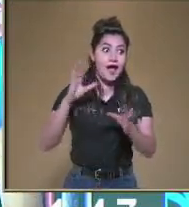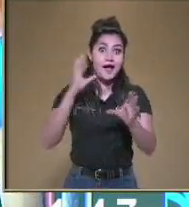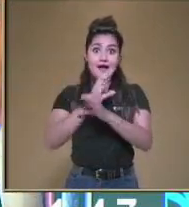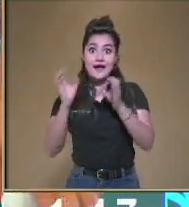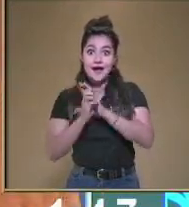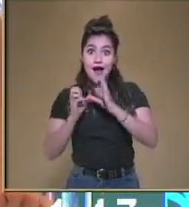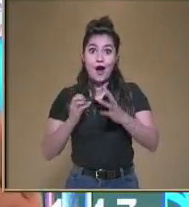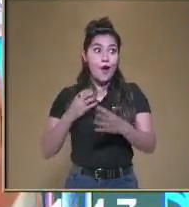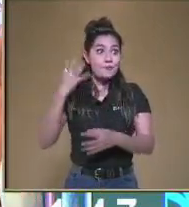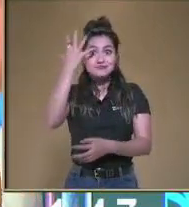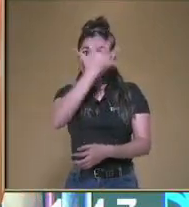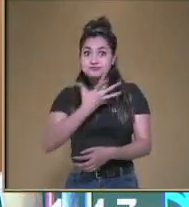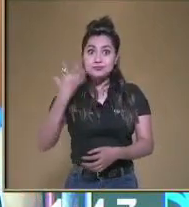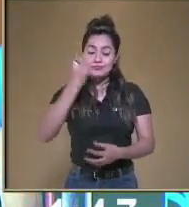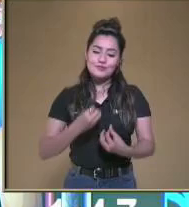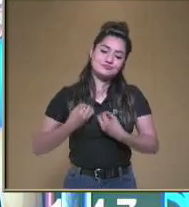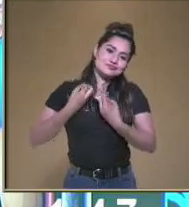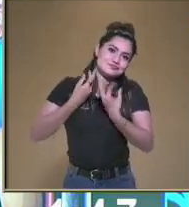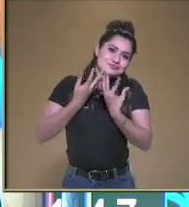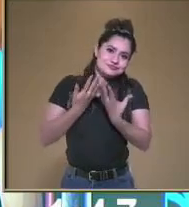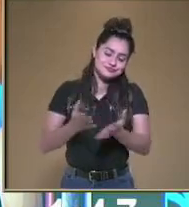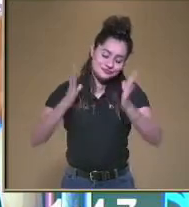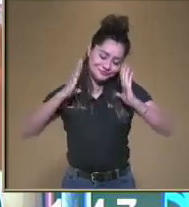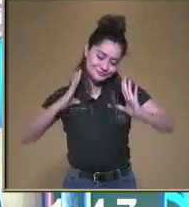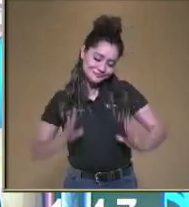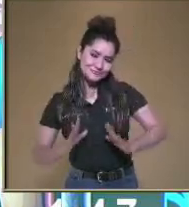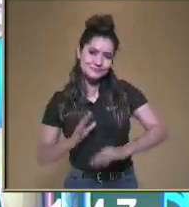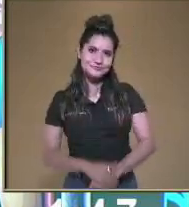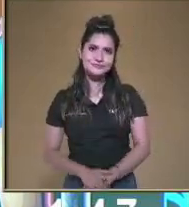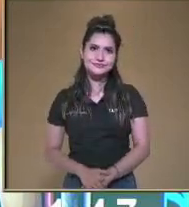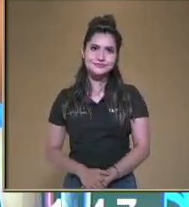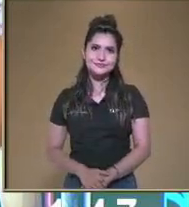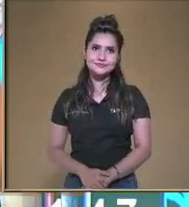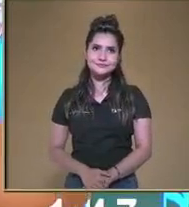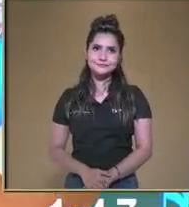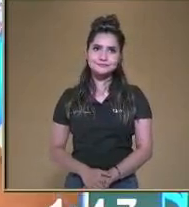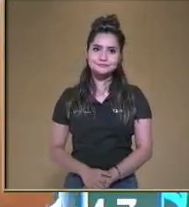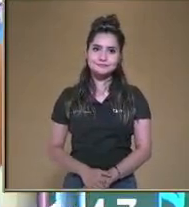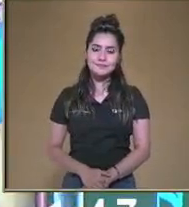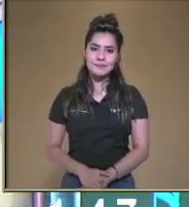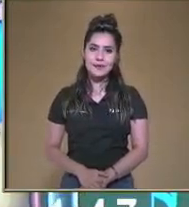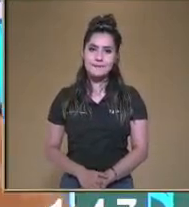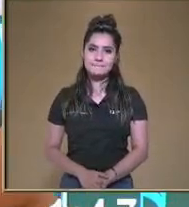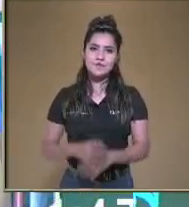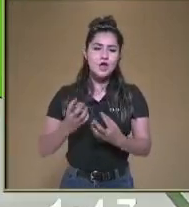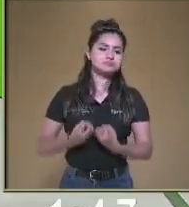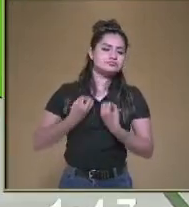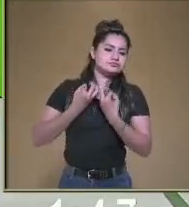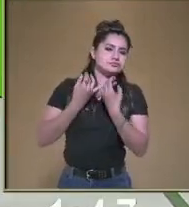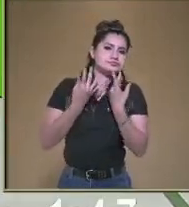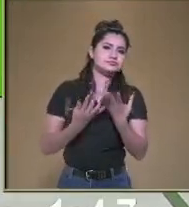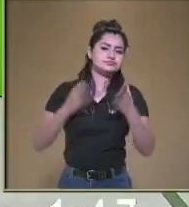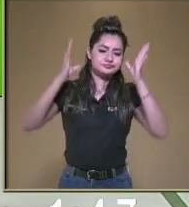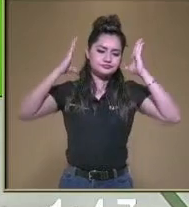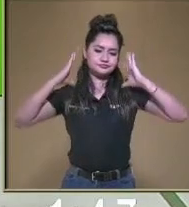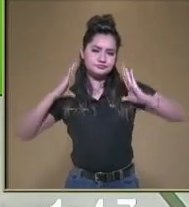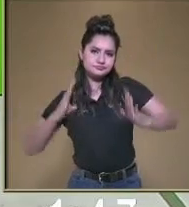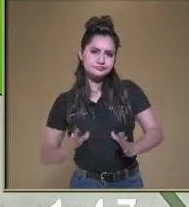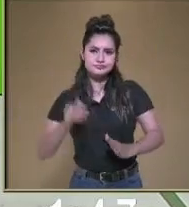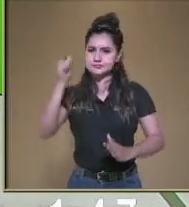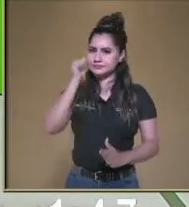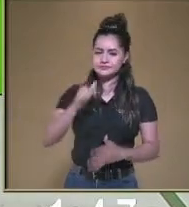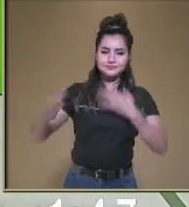poderlos expresar a través del cuerpo. A esto se le llama expresión corporal, que es algo que la danza utiliza